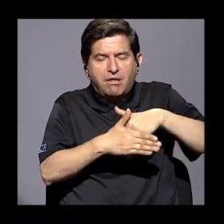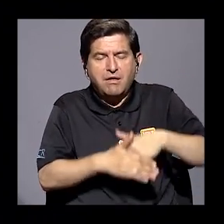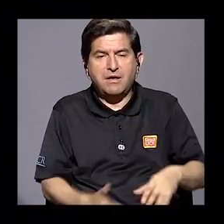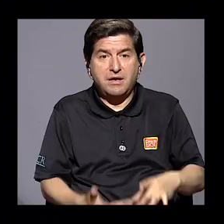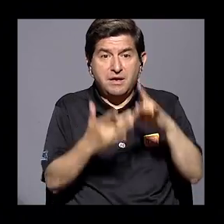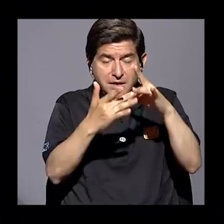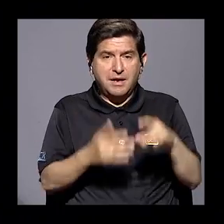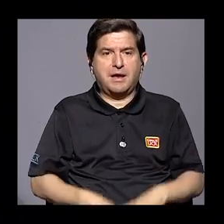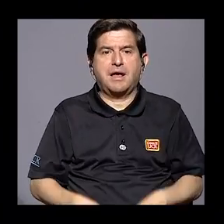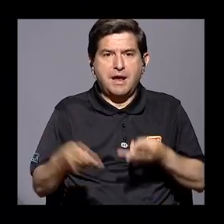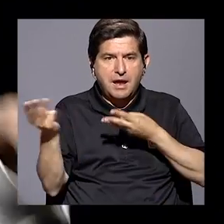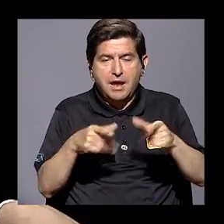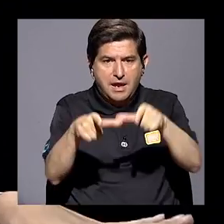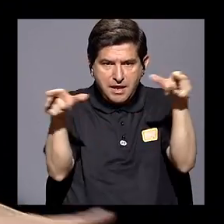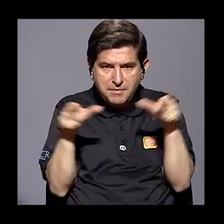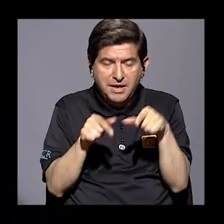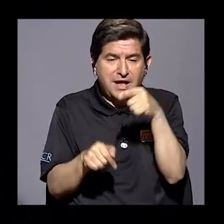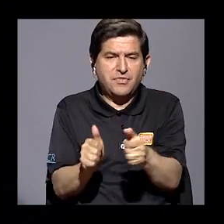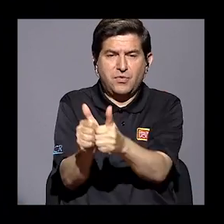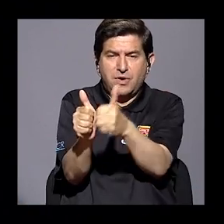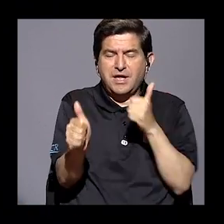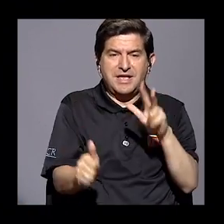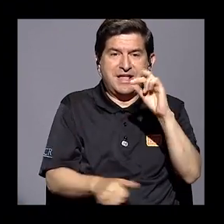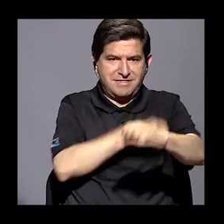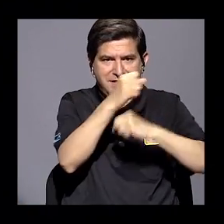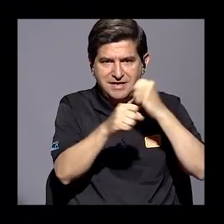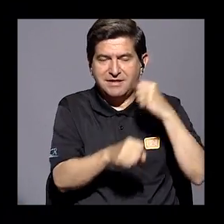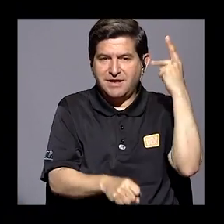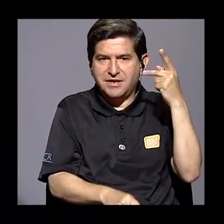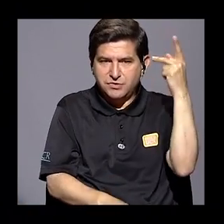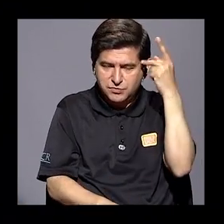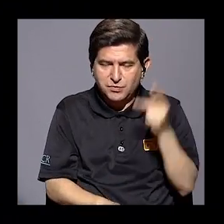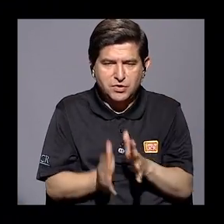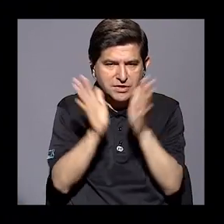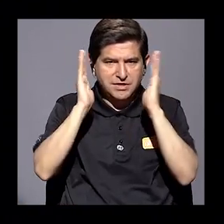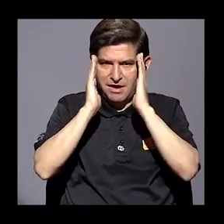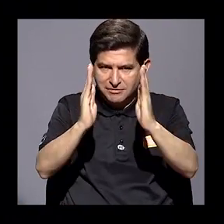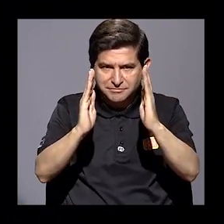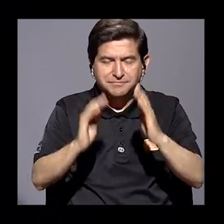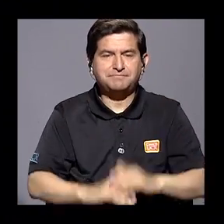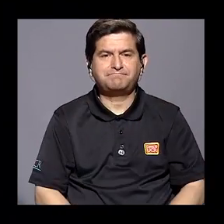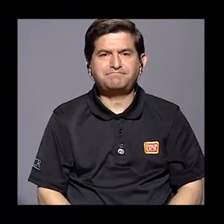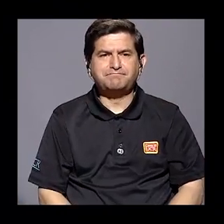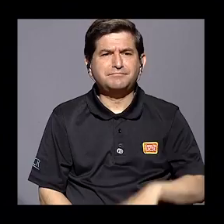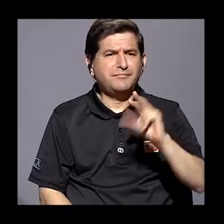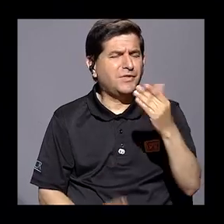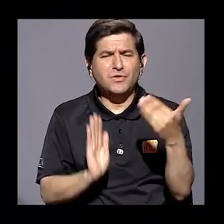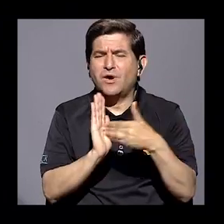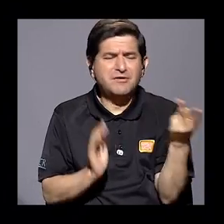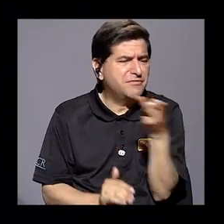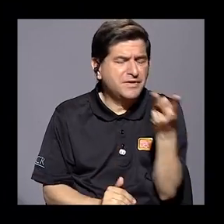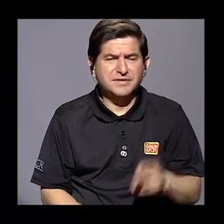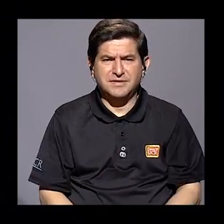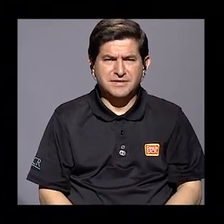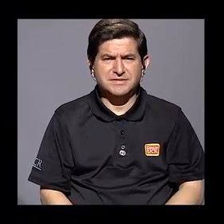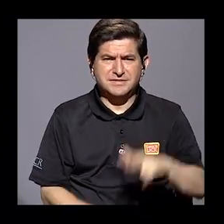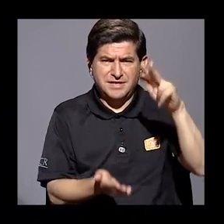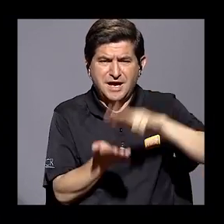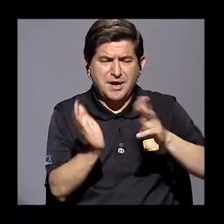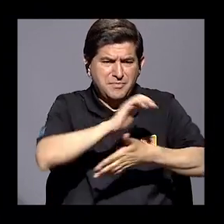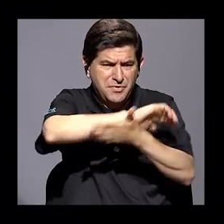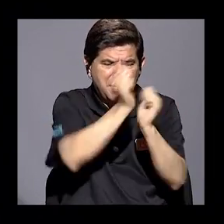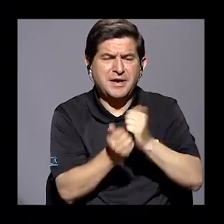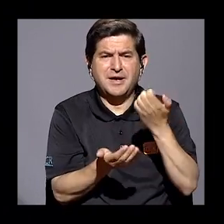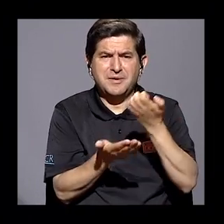particularmente en el mercado local porque es la que se ha quedado relegada a 30 años en la política pública vamos a ver no bajarse la cola como aprobar